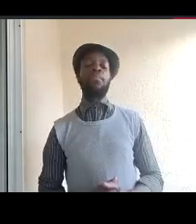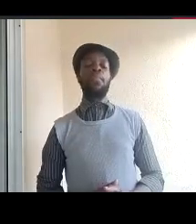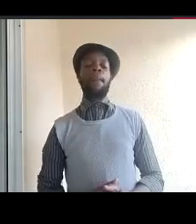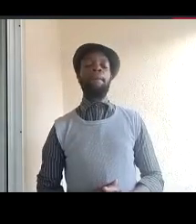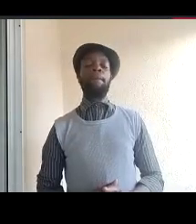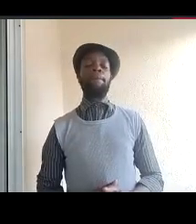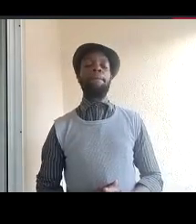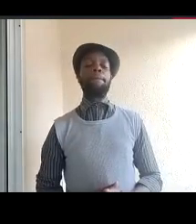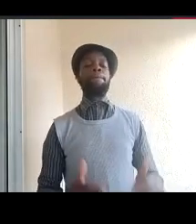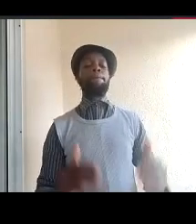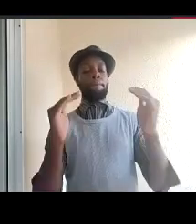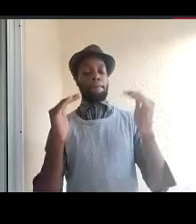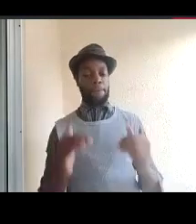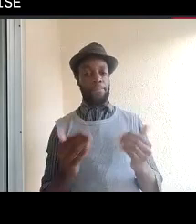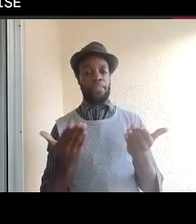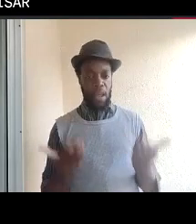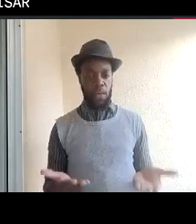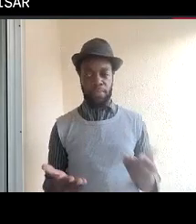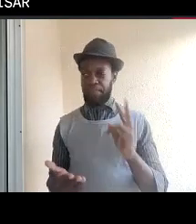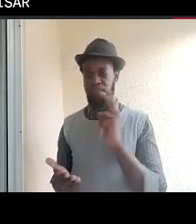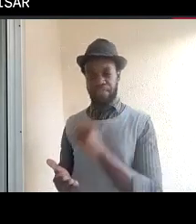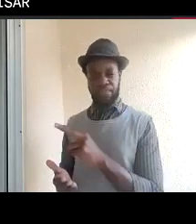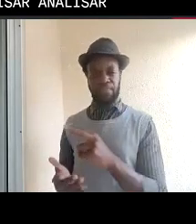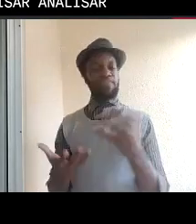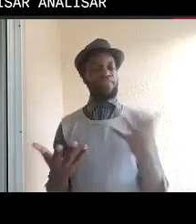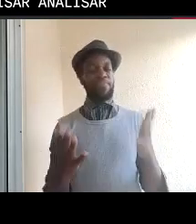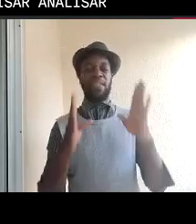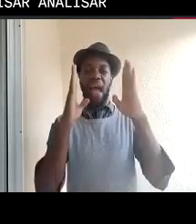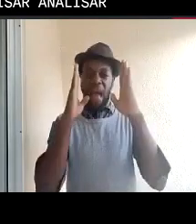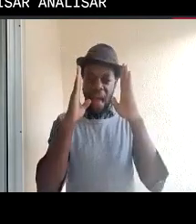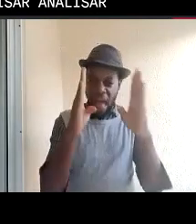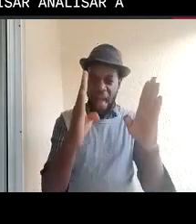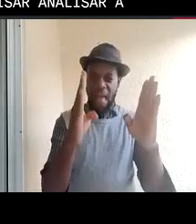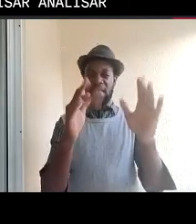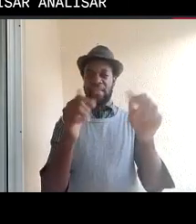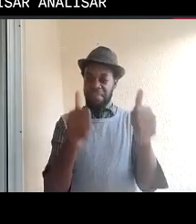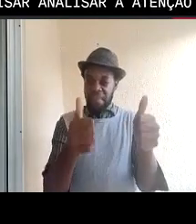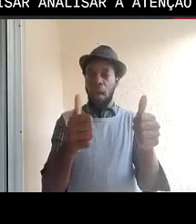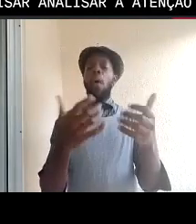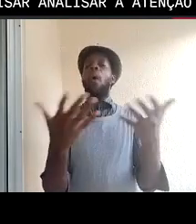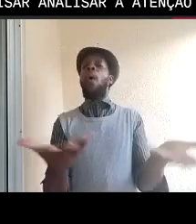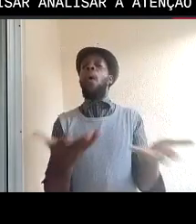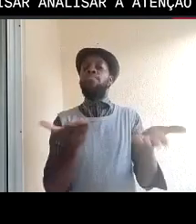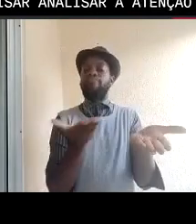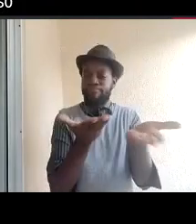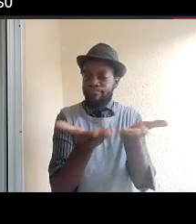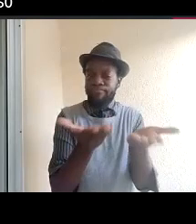Vamos a analizar sobre la atención y el acceso a servicios de